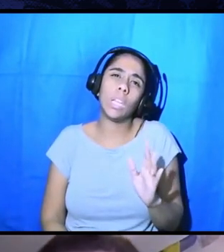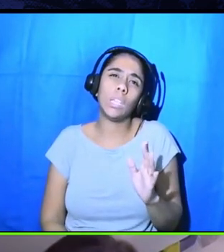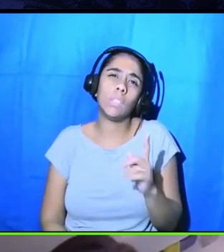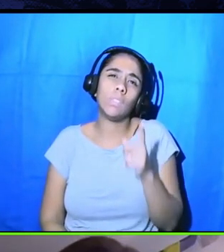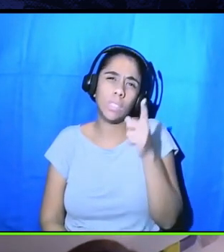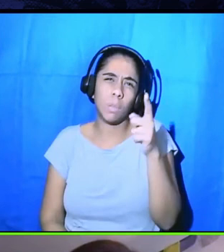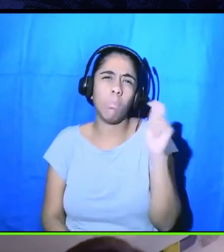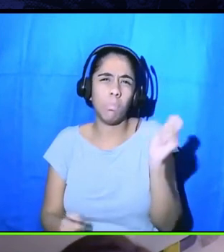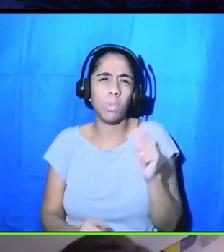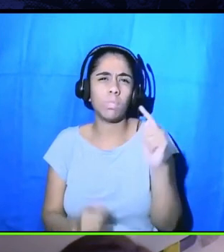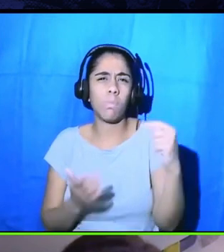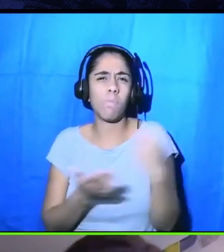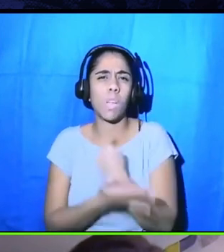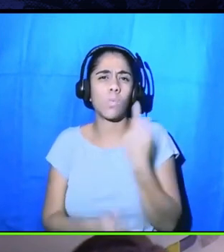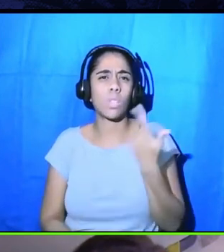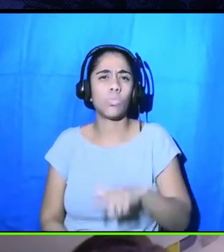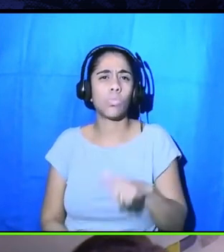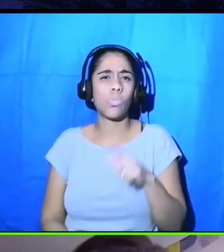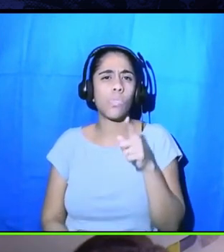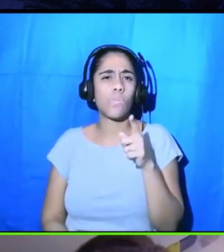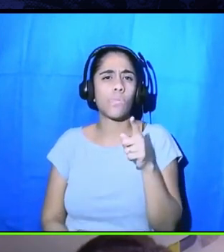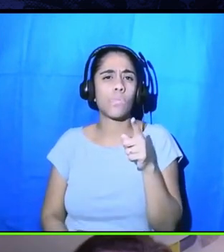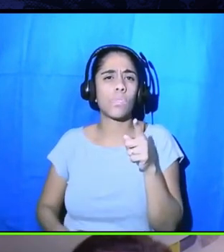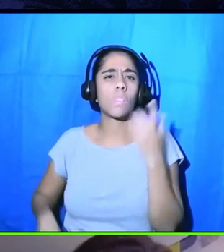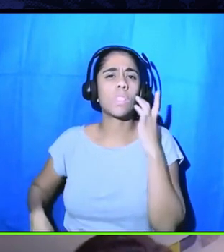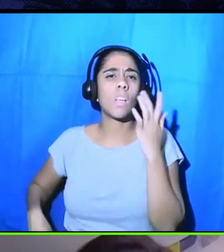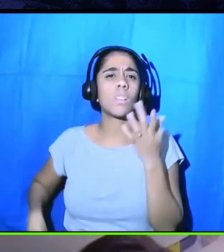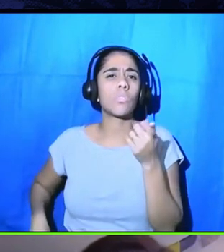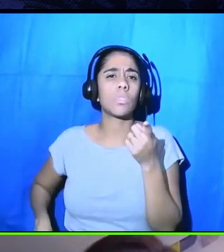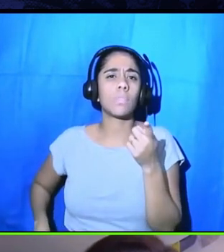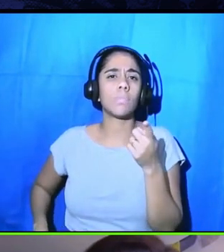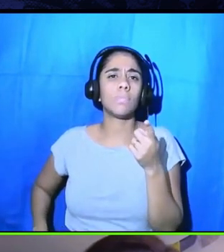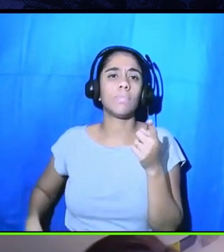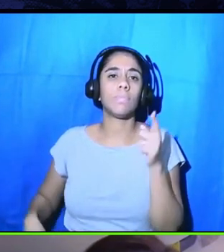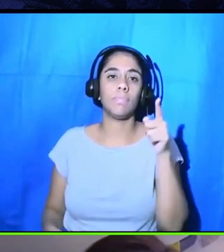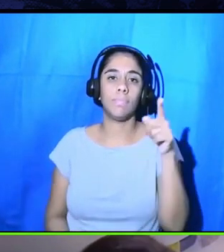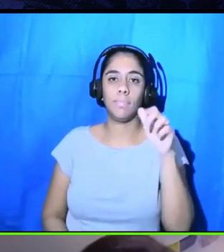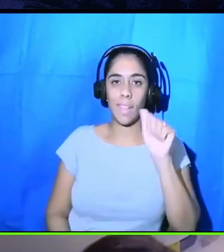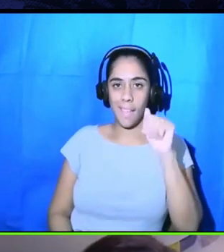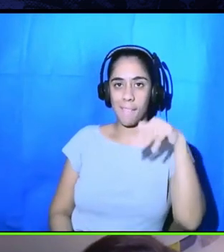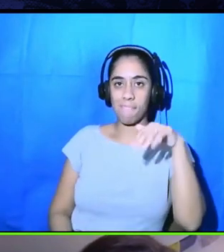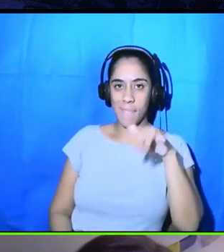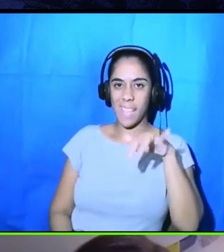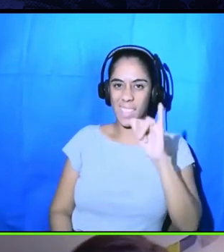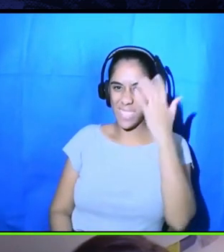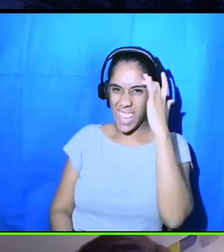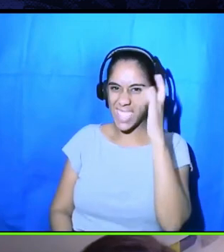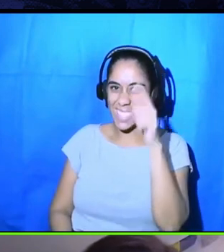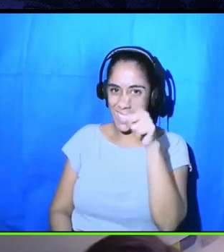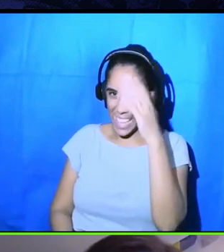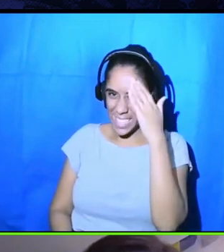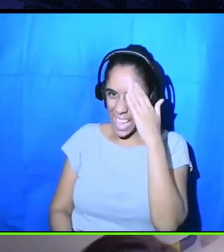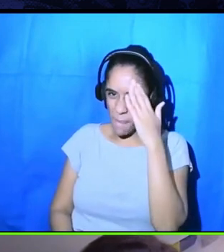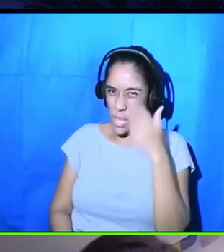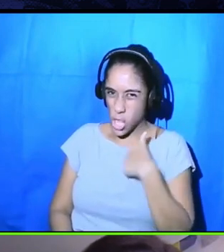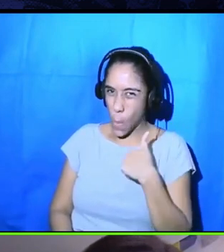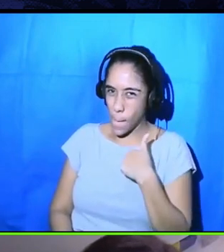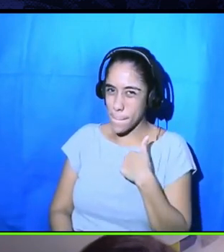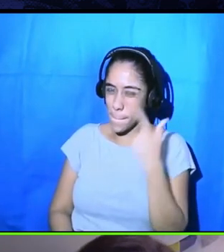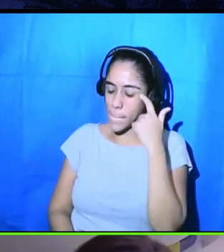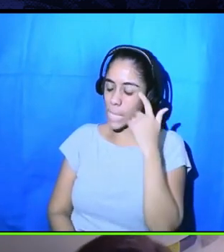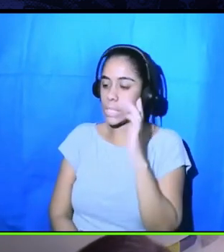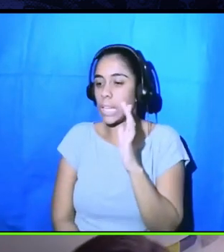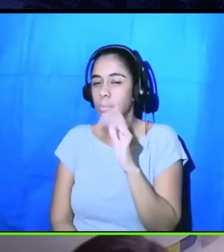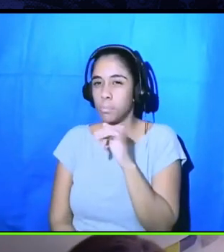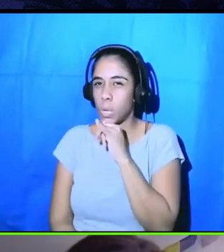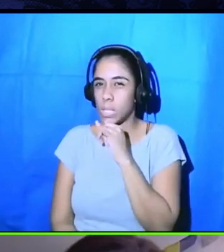sabes lo que pensaba Londra que en algún momento no sé si nosotros porque a lo mejor esta respuesta no la vamos a dar nosotros va a venir